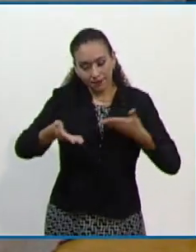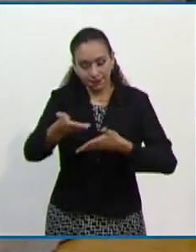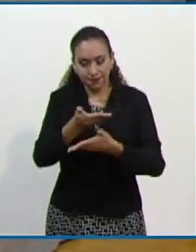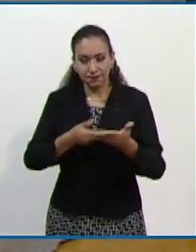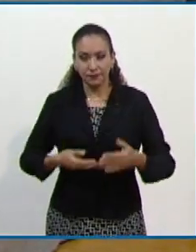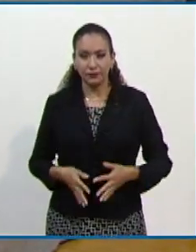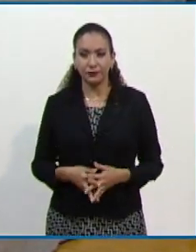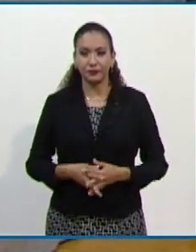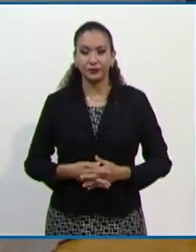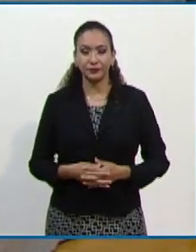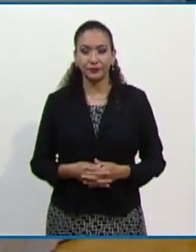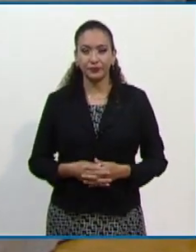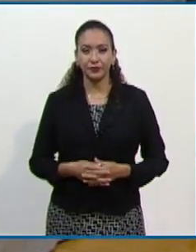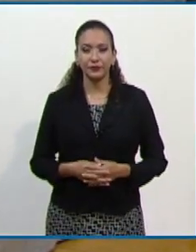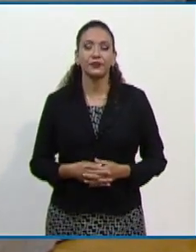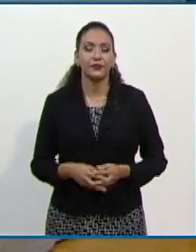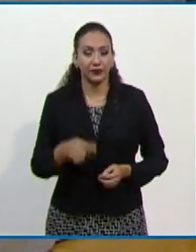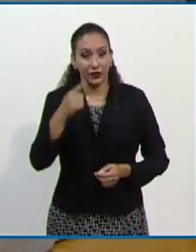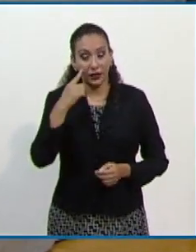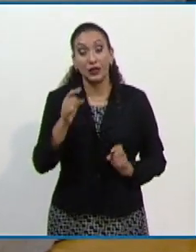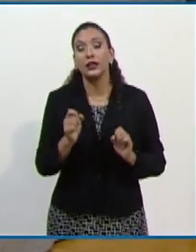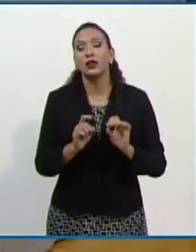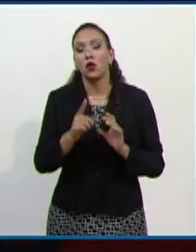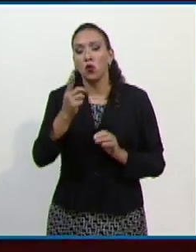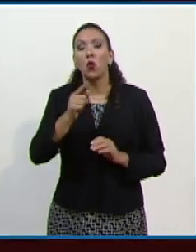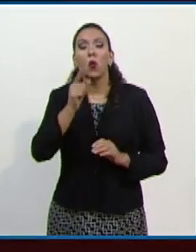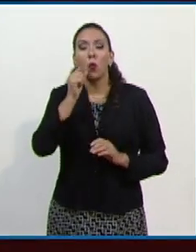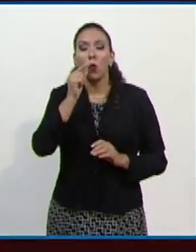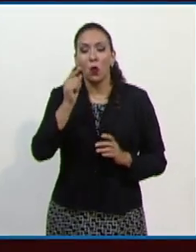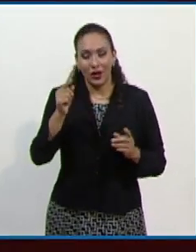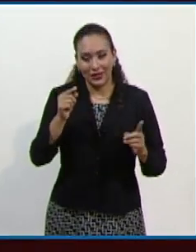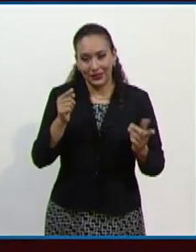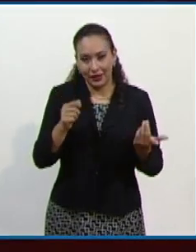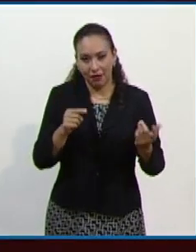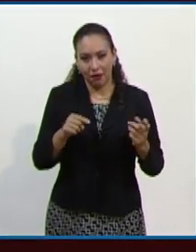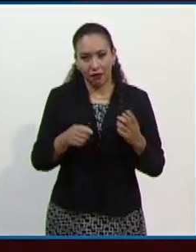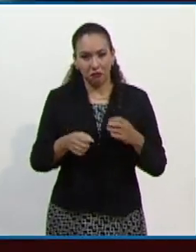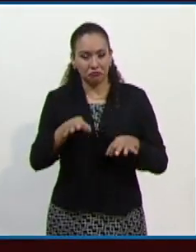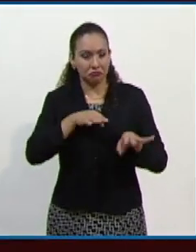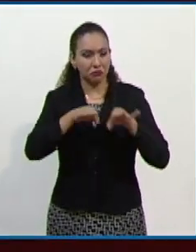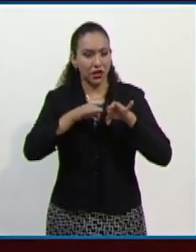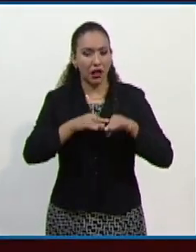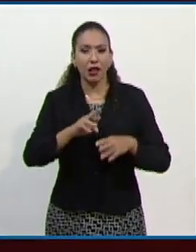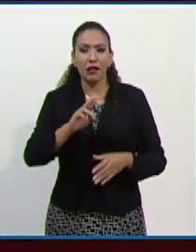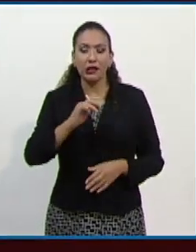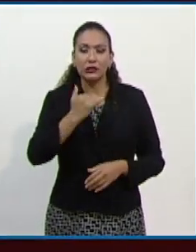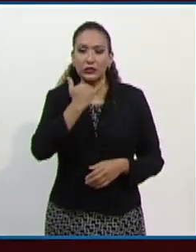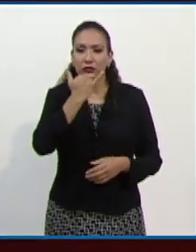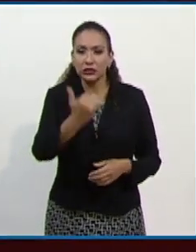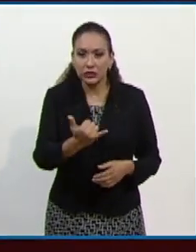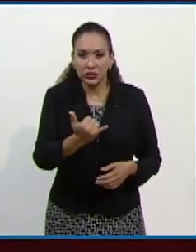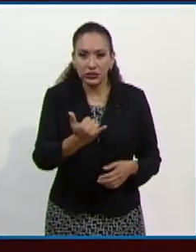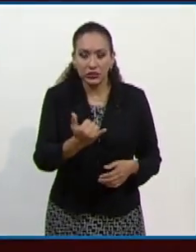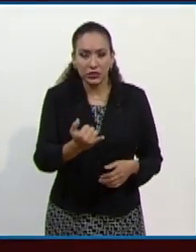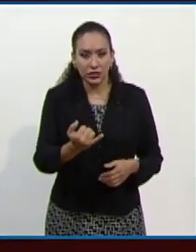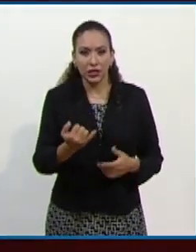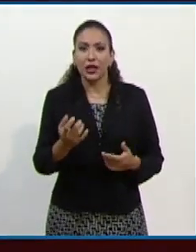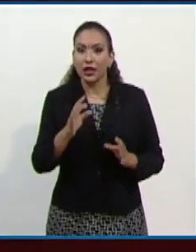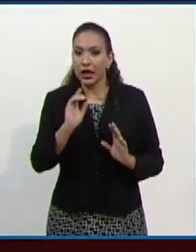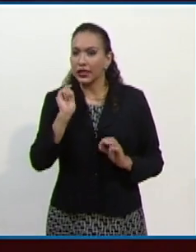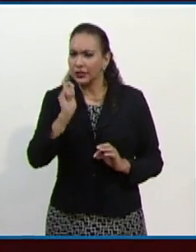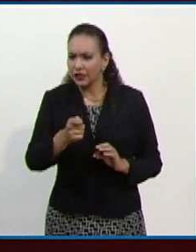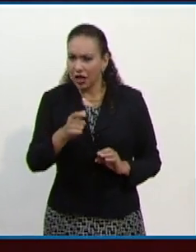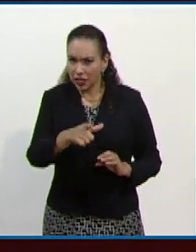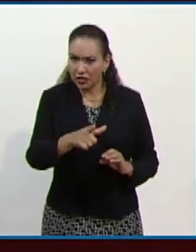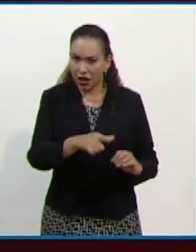En el momento en que falla un policía local dicen, ya, bueno, por eso la Suprema Corte de Justicia no sirve. En el momento en que una